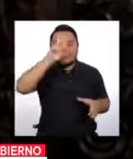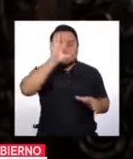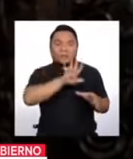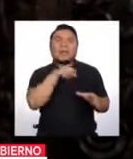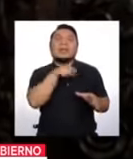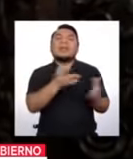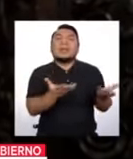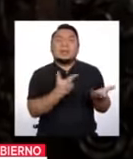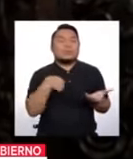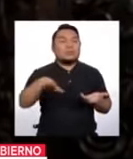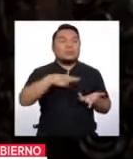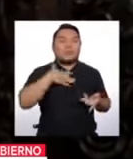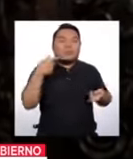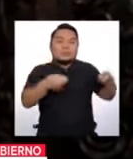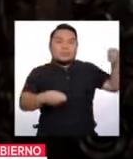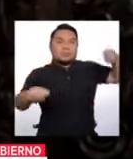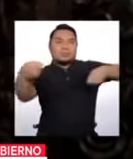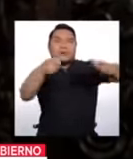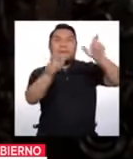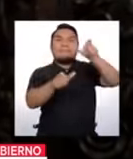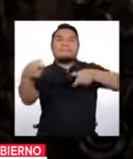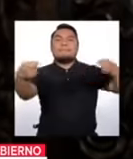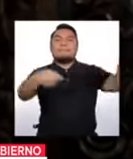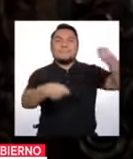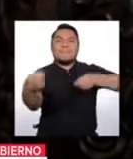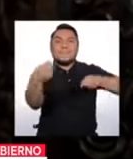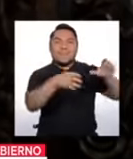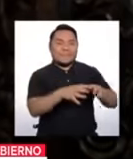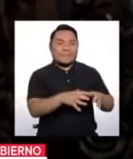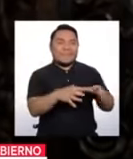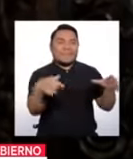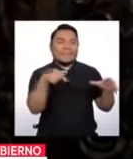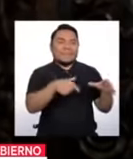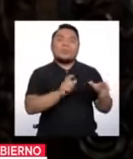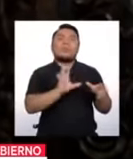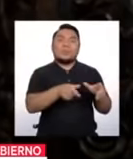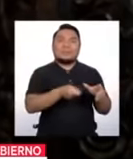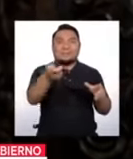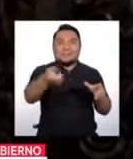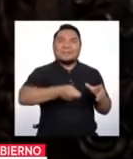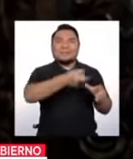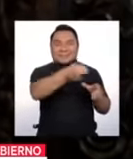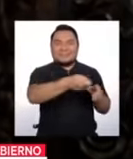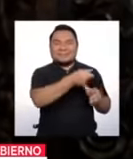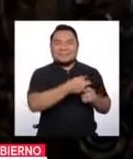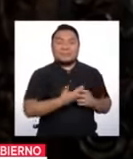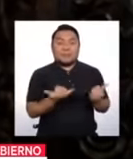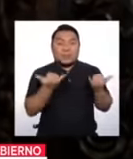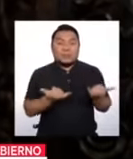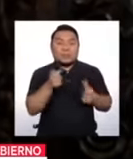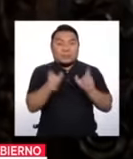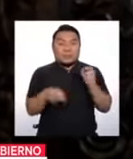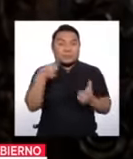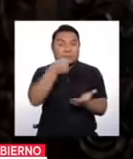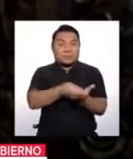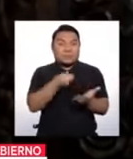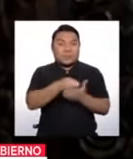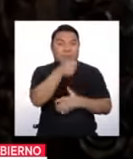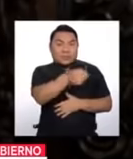reparto que se basa, de cierta manera, en la solidaridad. Los aportantes actuales son los que